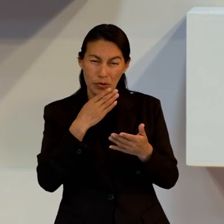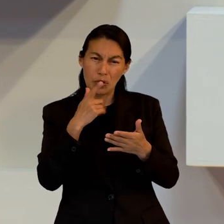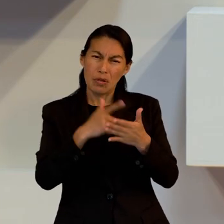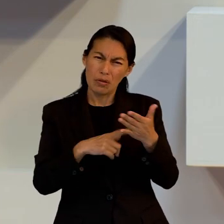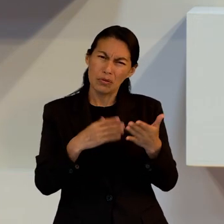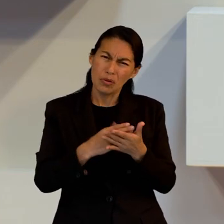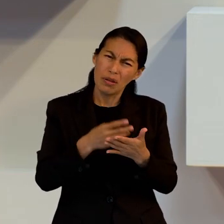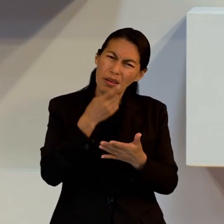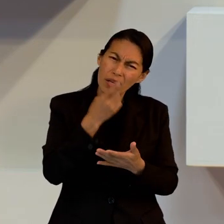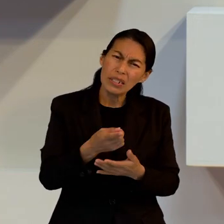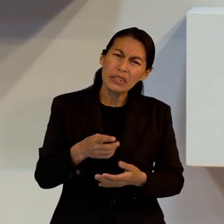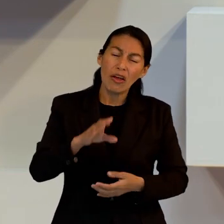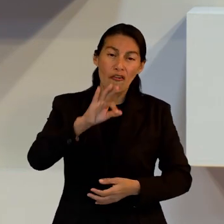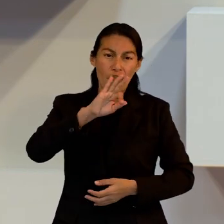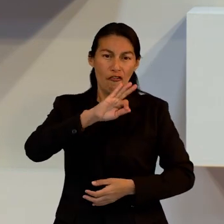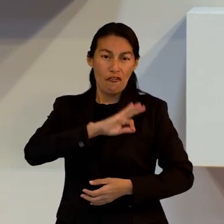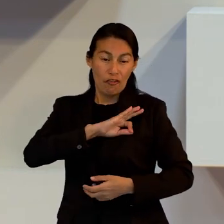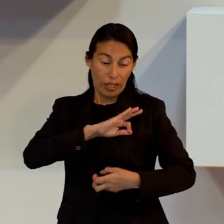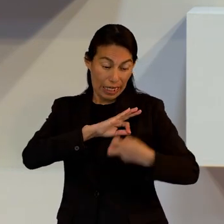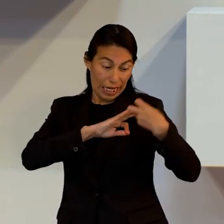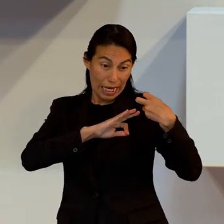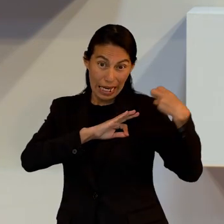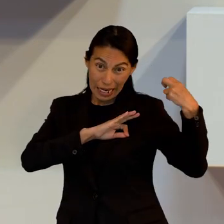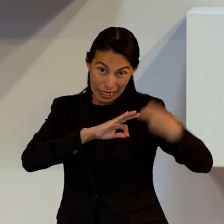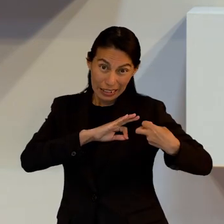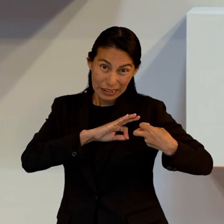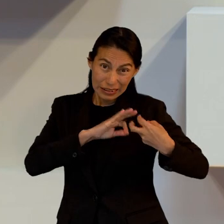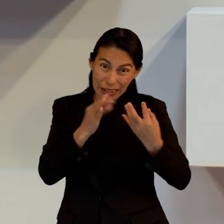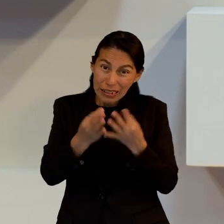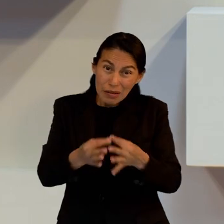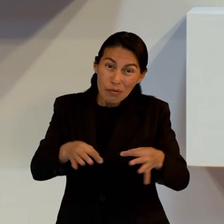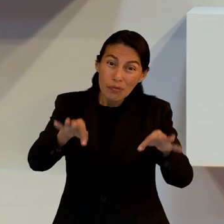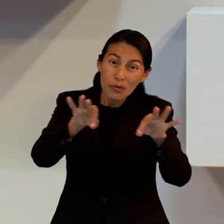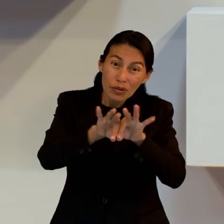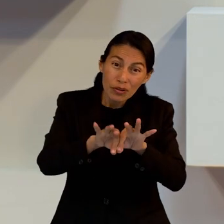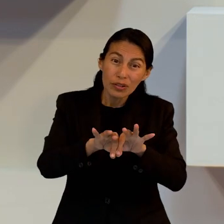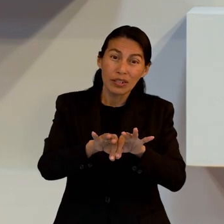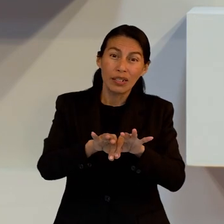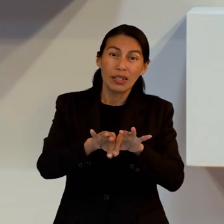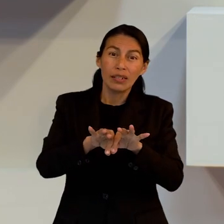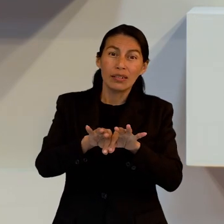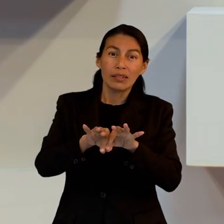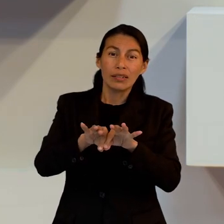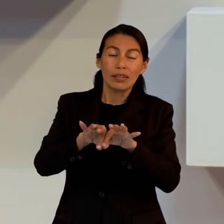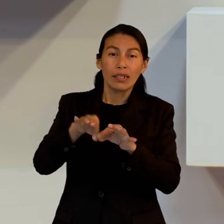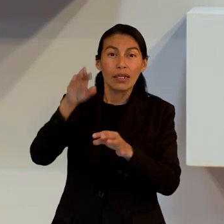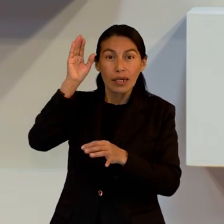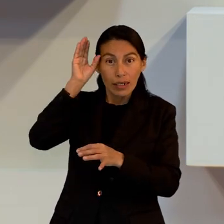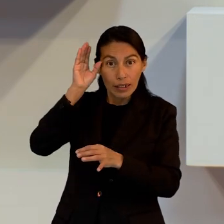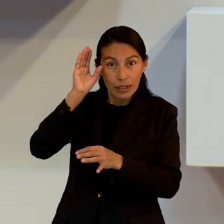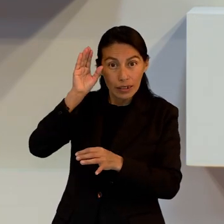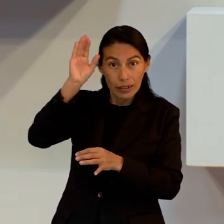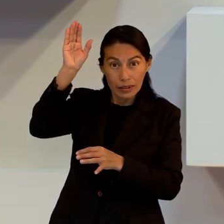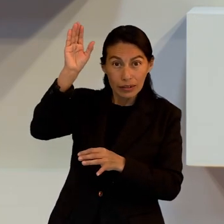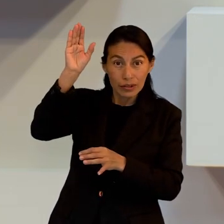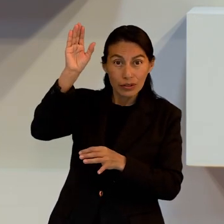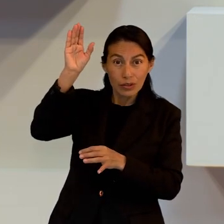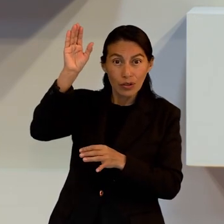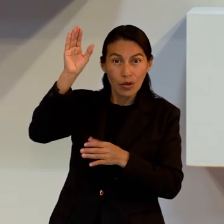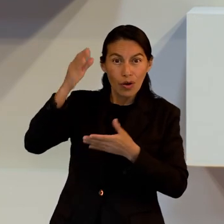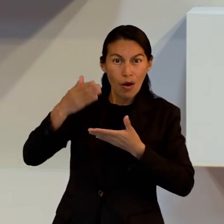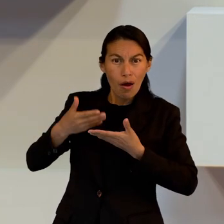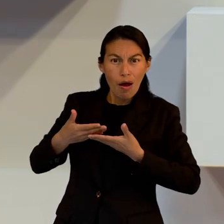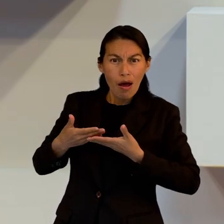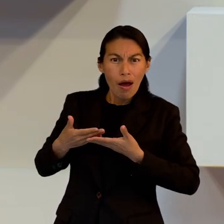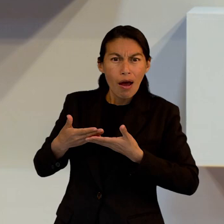fe necesitamos tener fe de que cristo hecho un camino